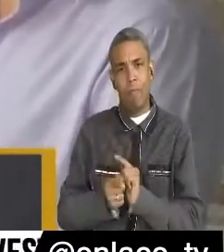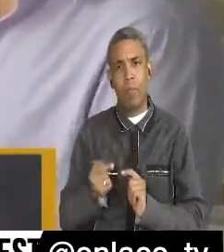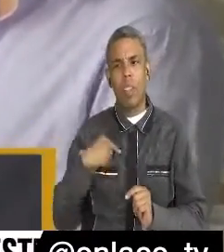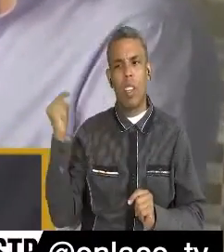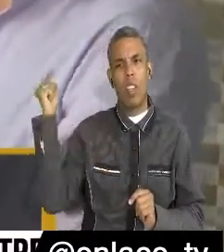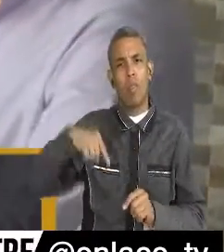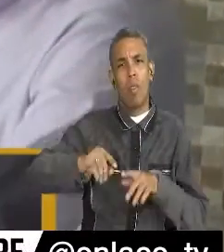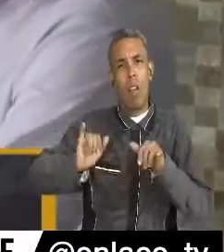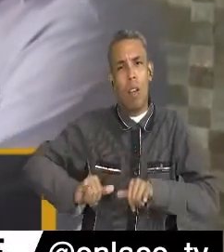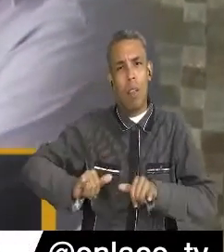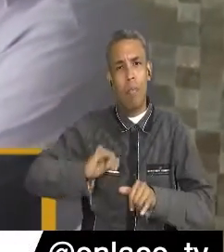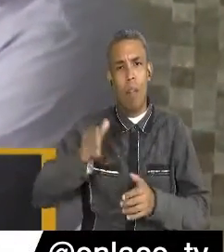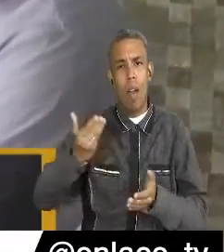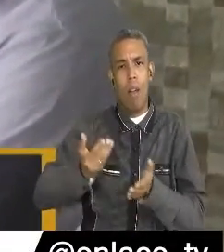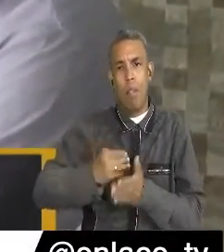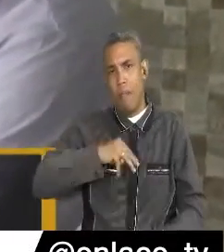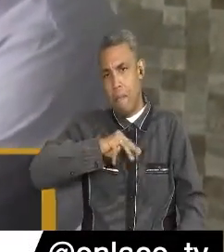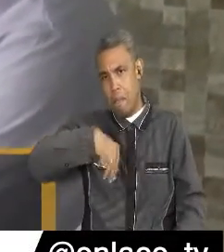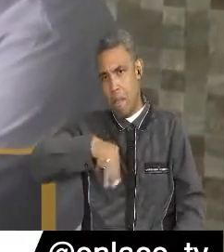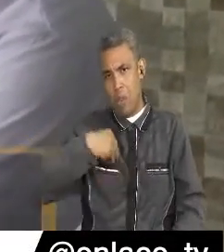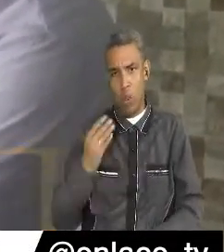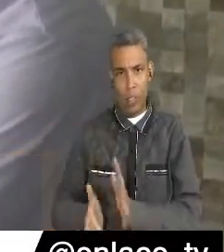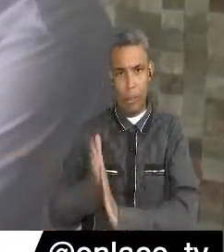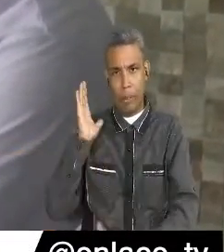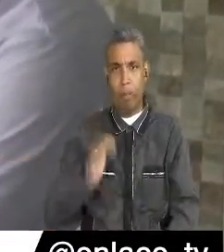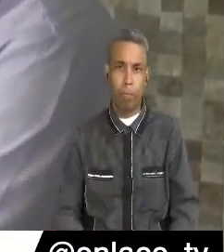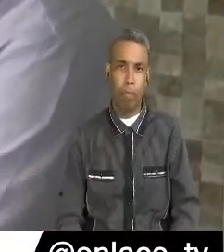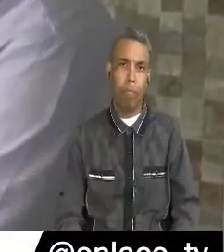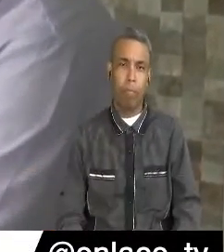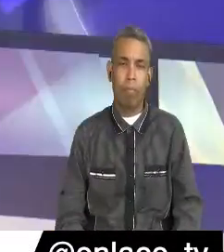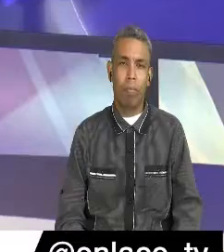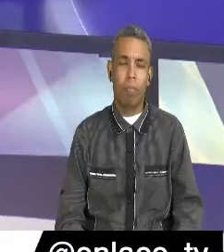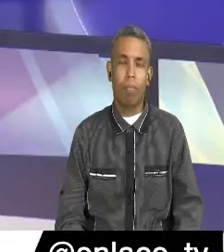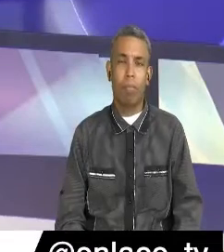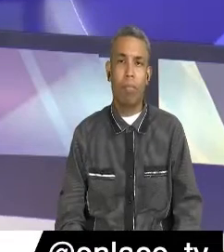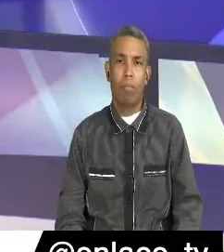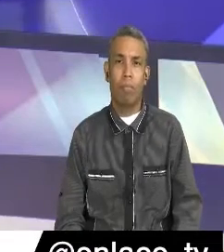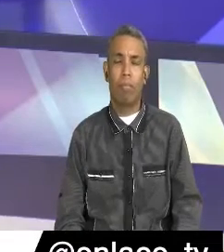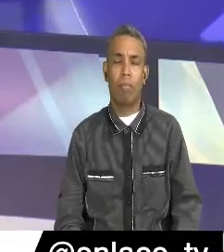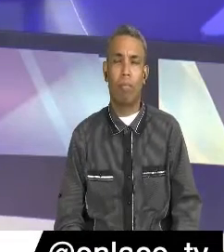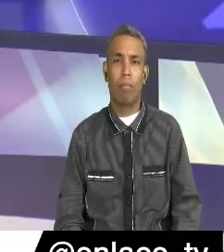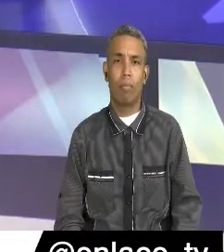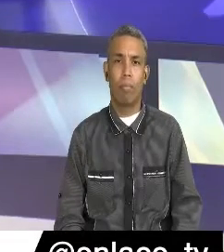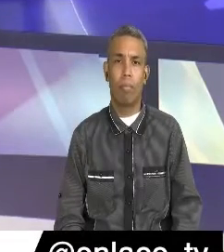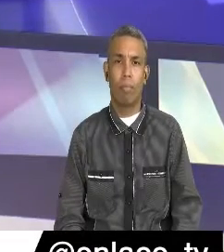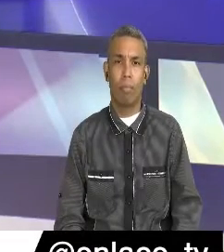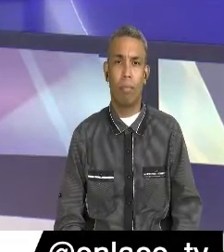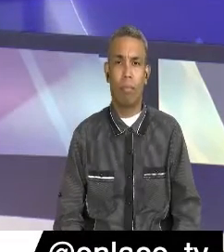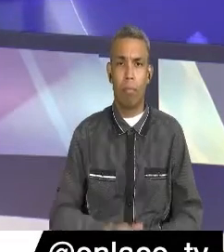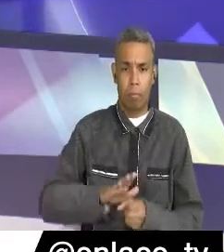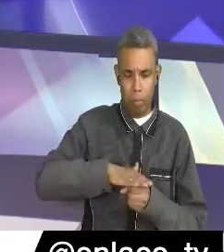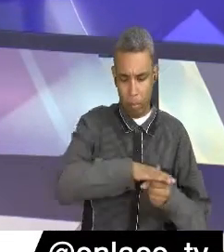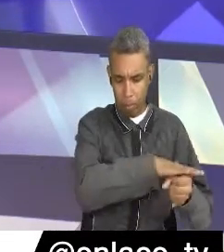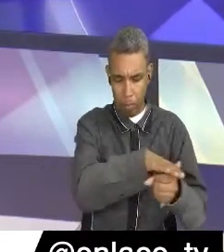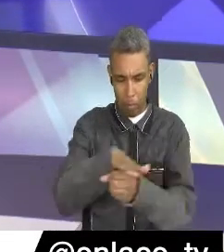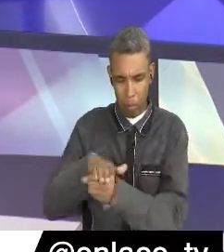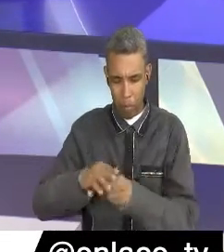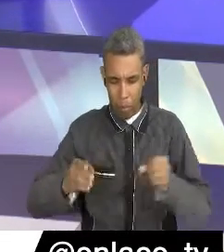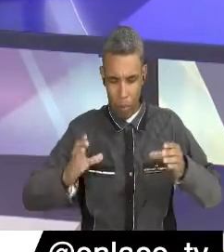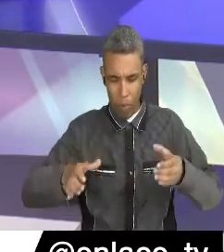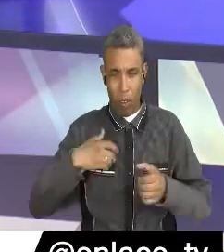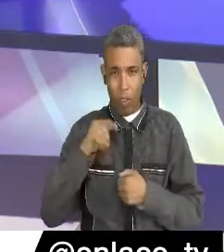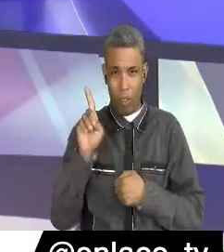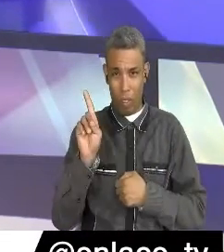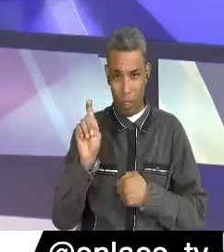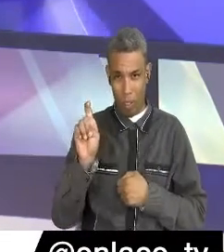Bermeja el director de la Agencia Colombiana para la Reintegración. Y habitantes de la Comuna 6 claman por la intervención oportuna